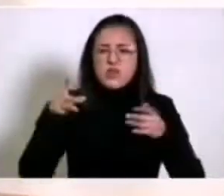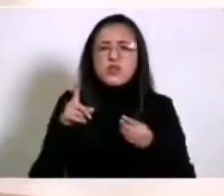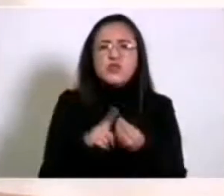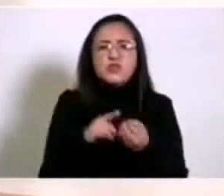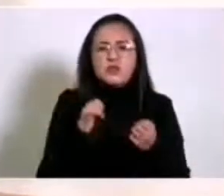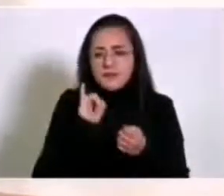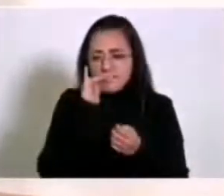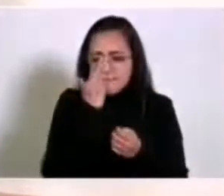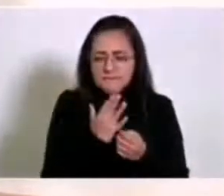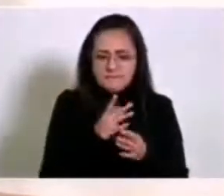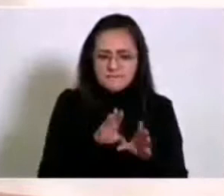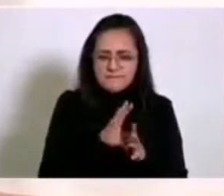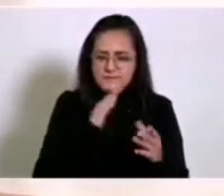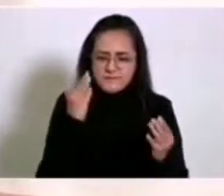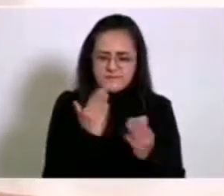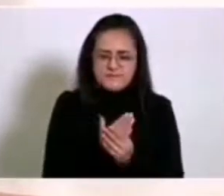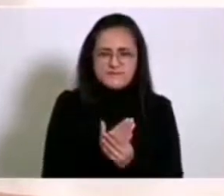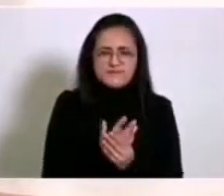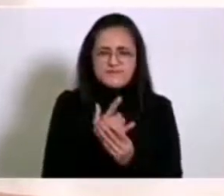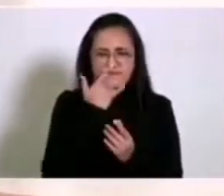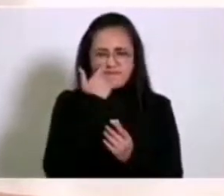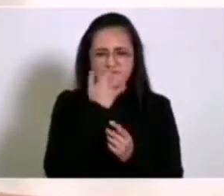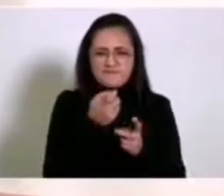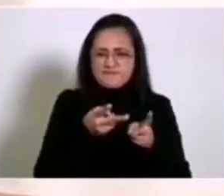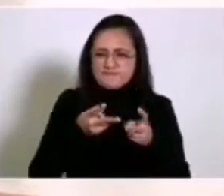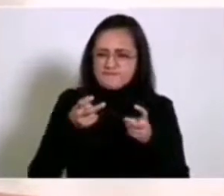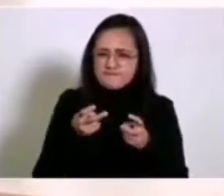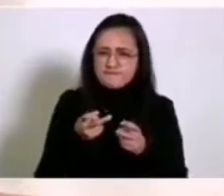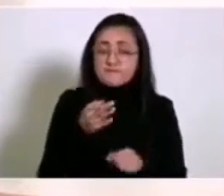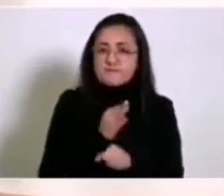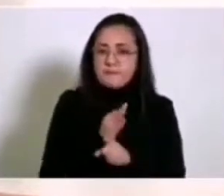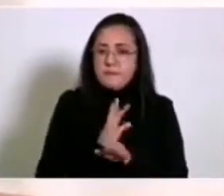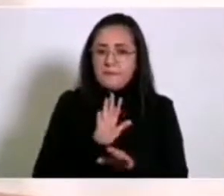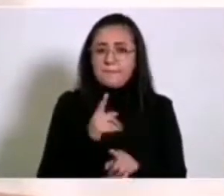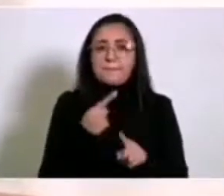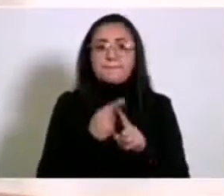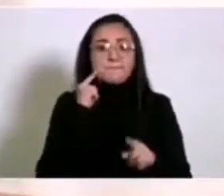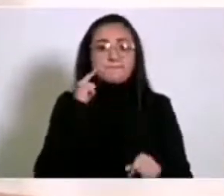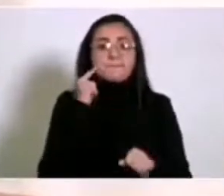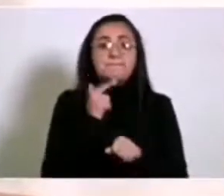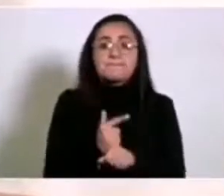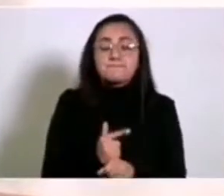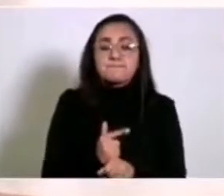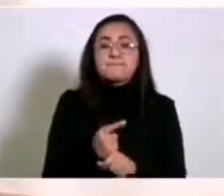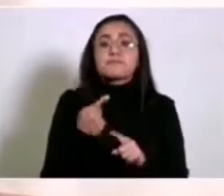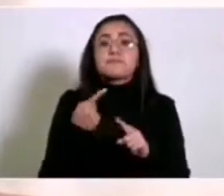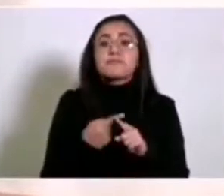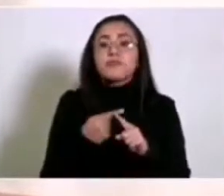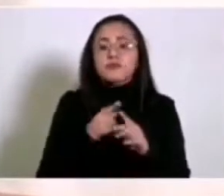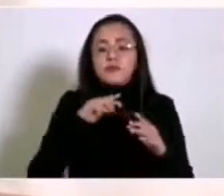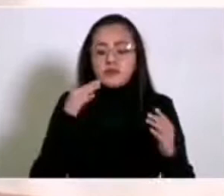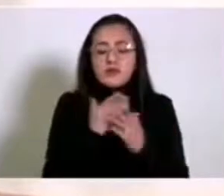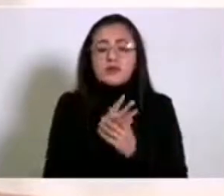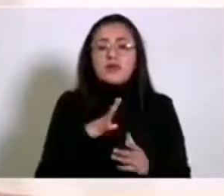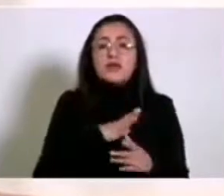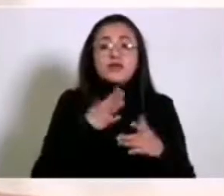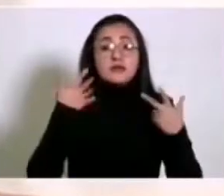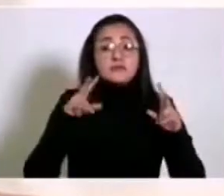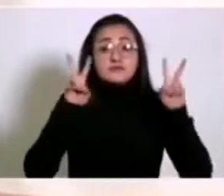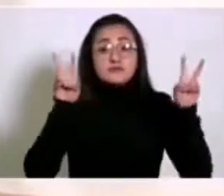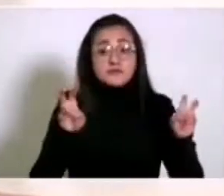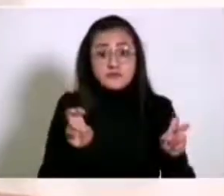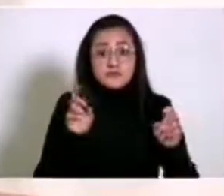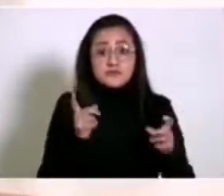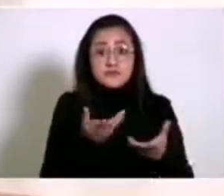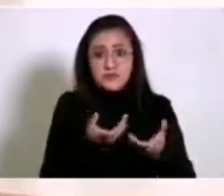imágenes que afectan las encuadernaciones uno de los puntos que llama la atención en la localización de colecciones que fueron pues también te